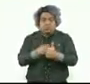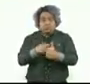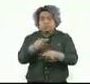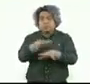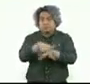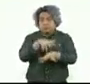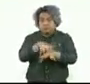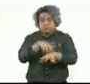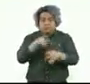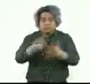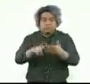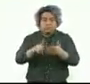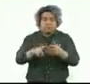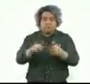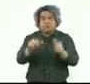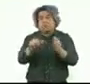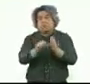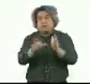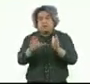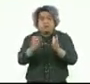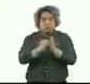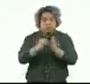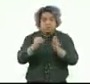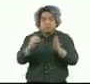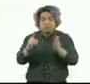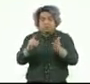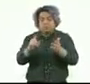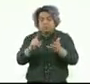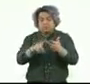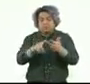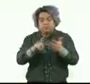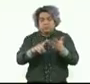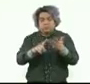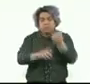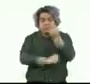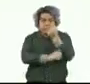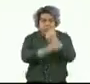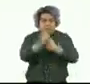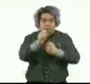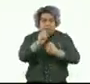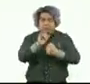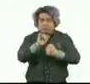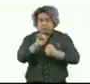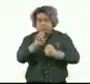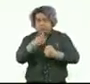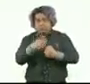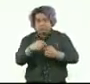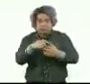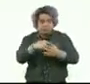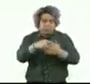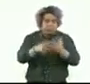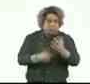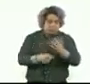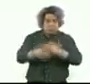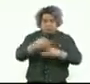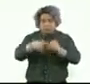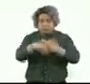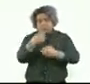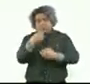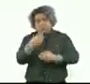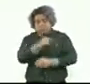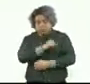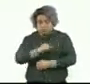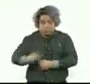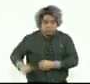Tlalpan, Álvaro Obregón y Cuajimalpa. Sí, ahí están distribuidas las